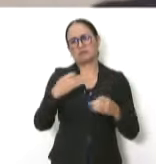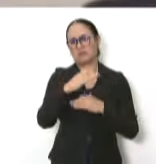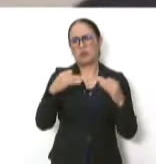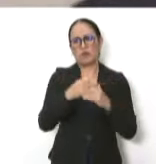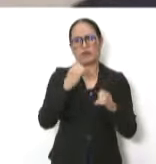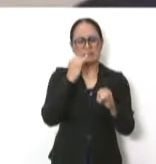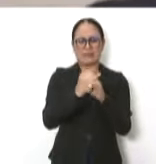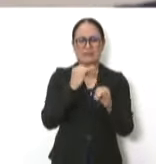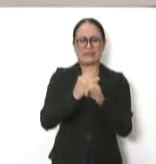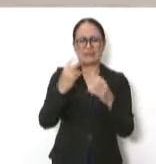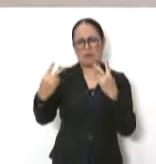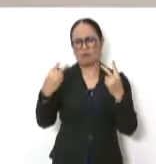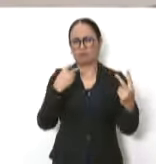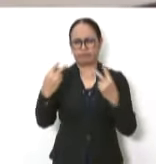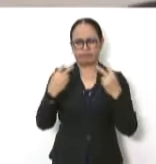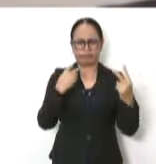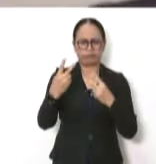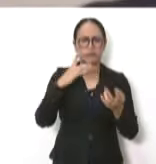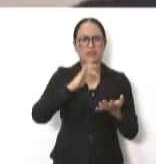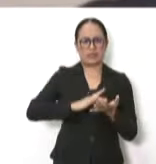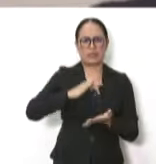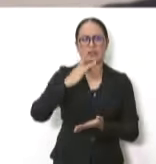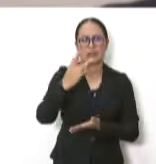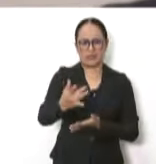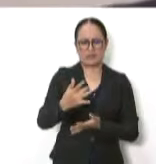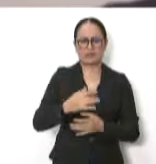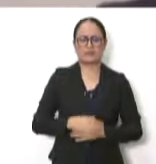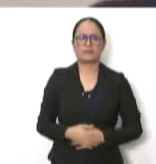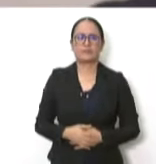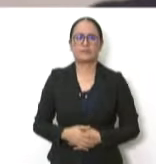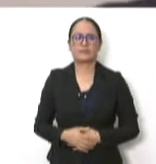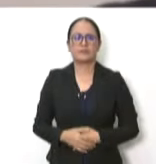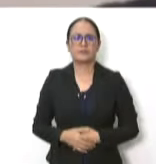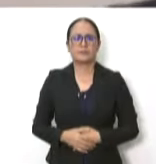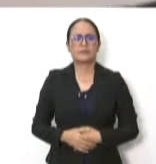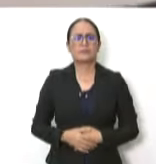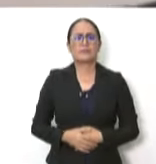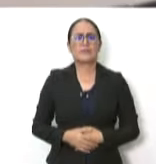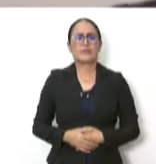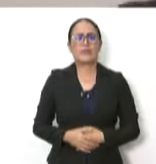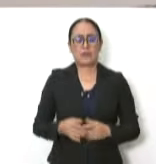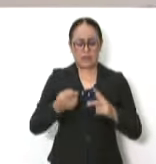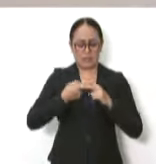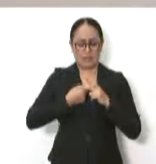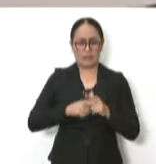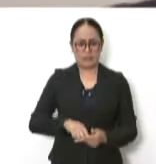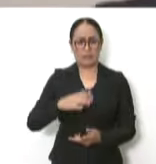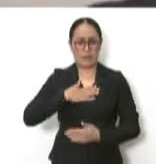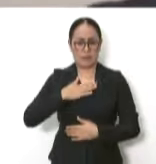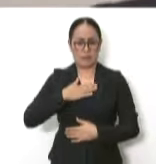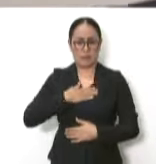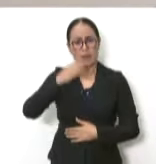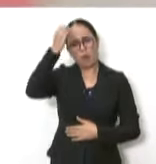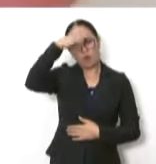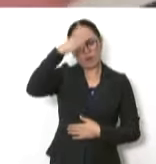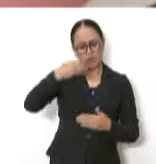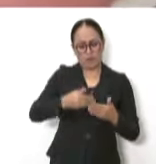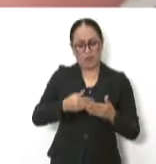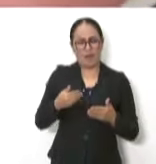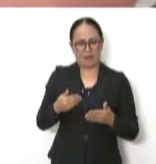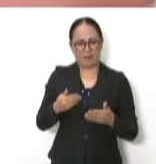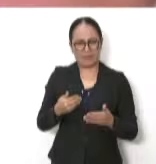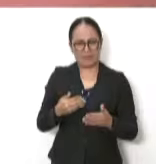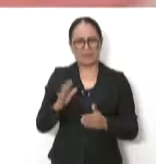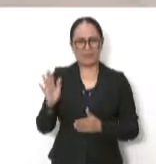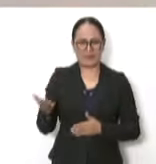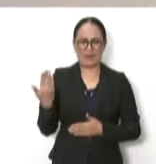seguir esta transmisión vía remota. Bueno, antes de iniciar con mi posición, ya lo